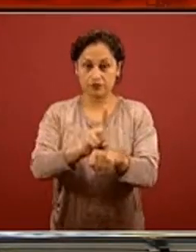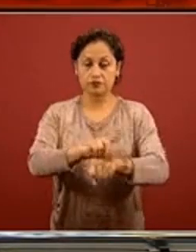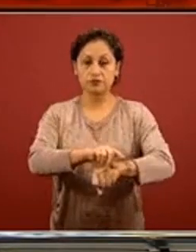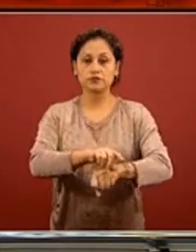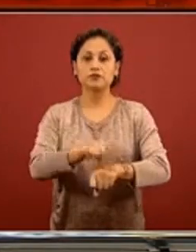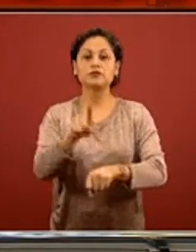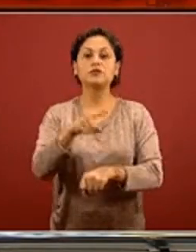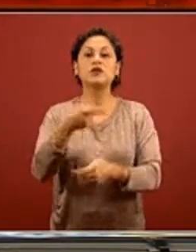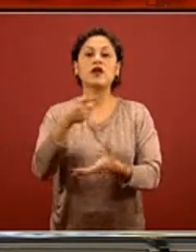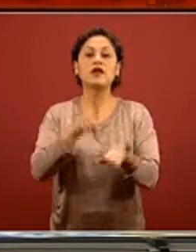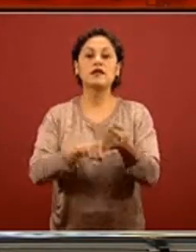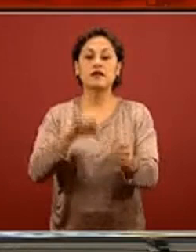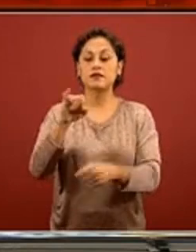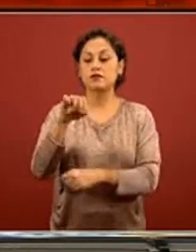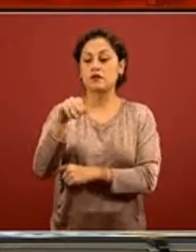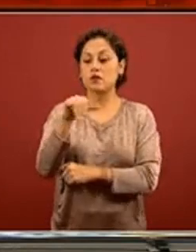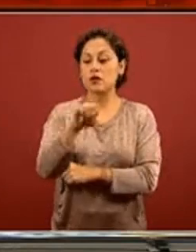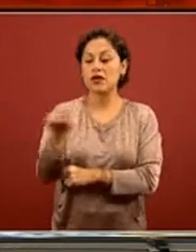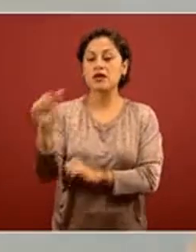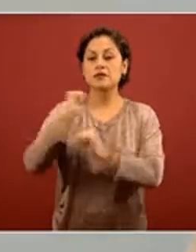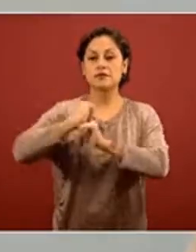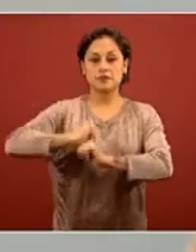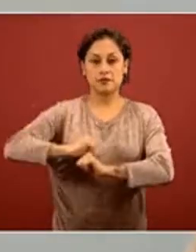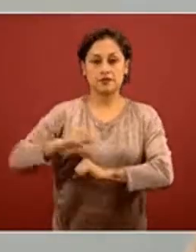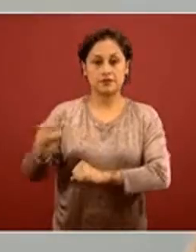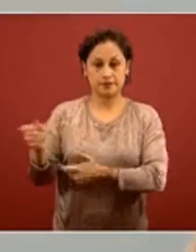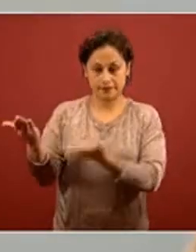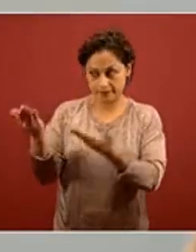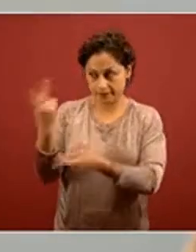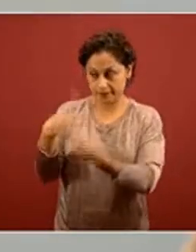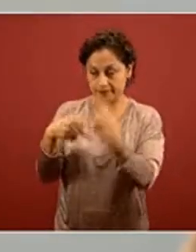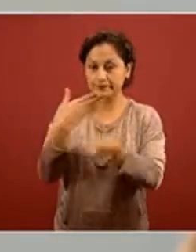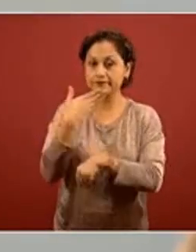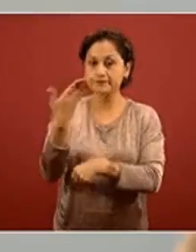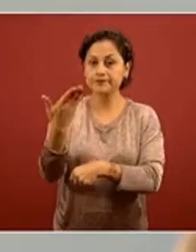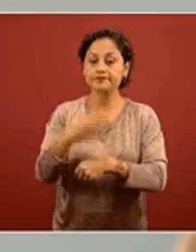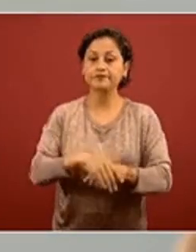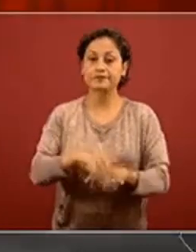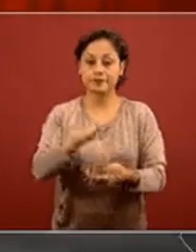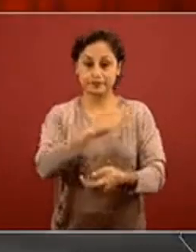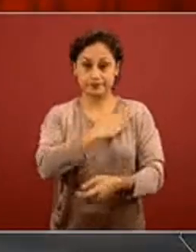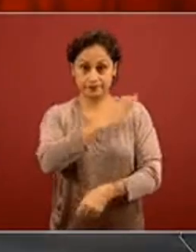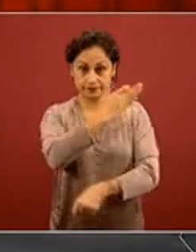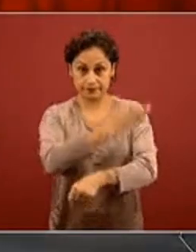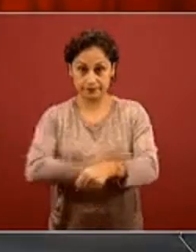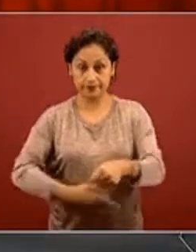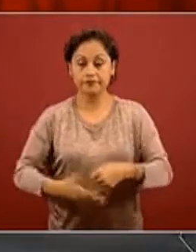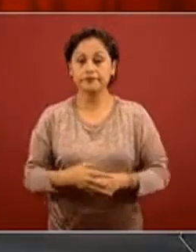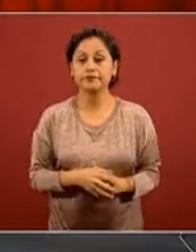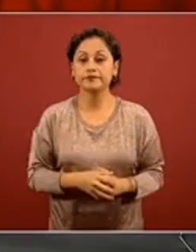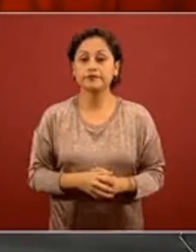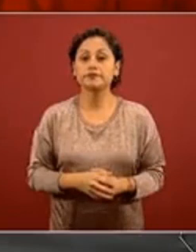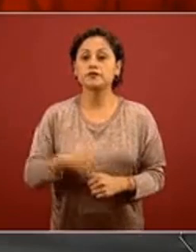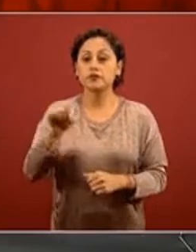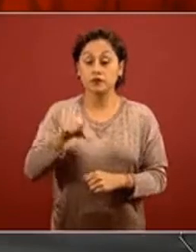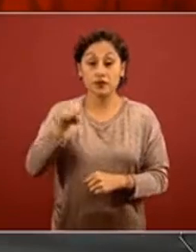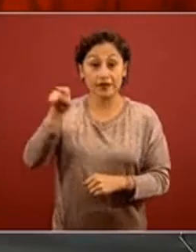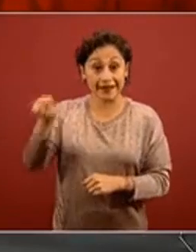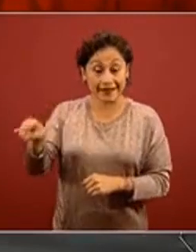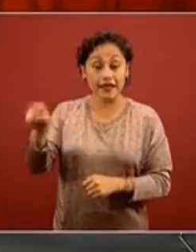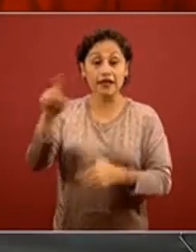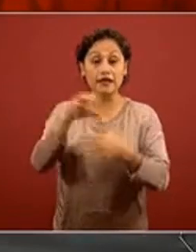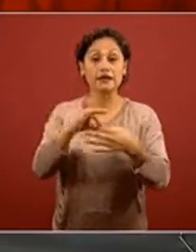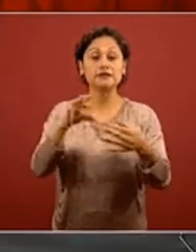del Seguro Social. Coronel, muy buenas tardes. Buenas tardes, doctor. Y hoy el coronel nos va a hablar de un elemento muy importante que